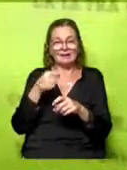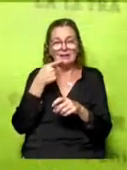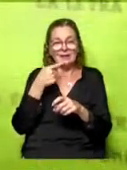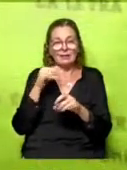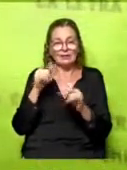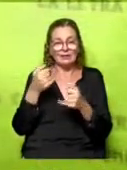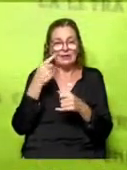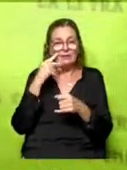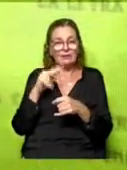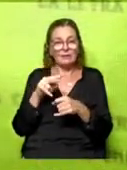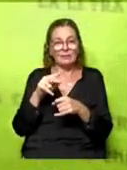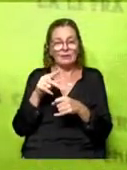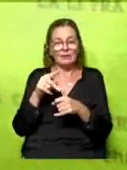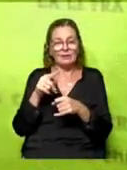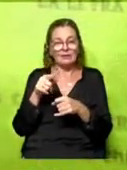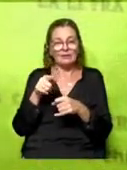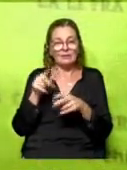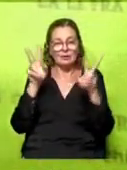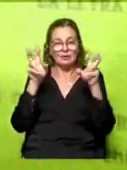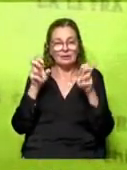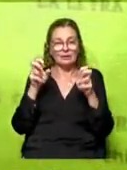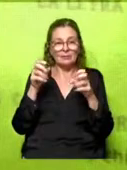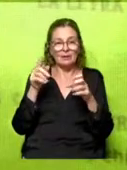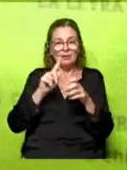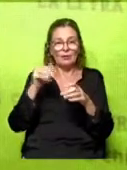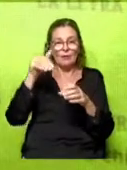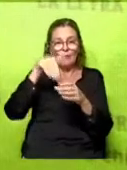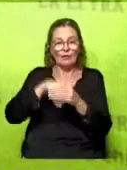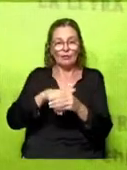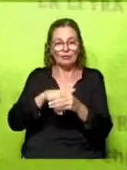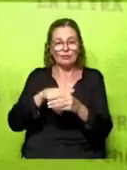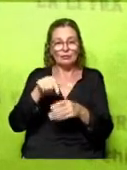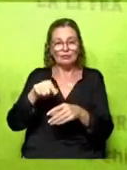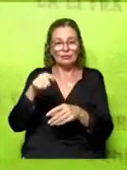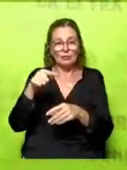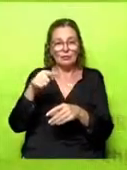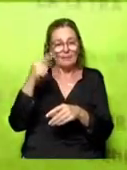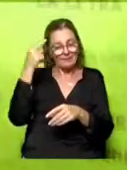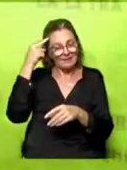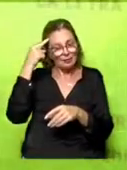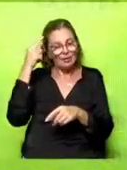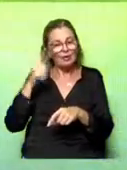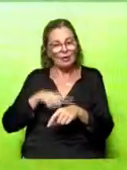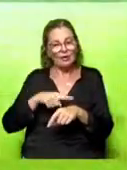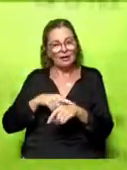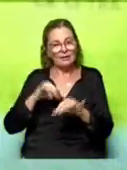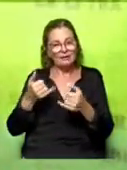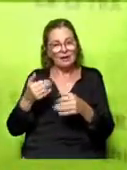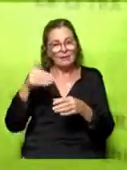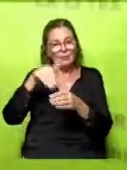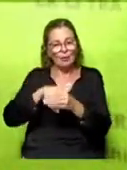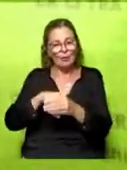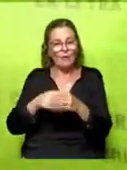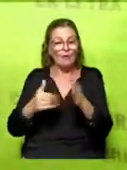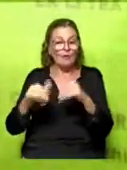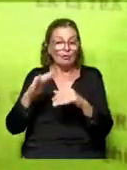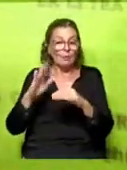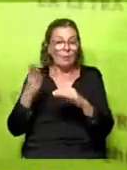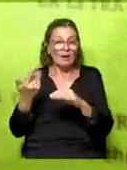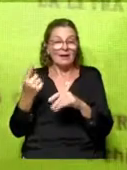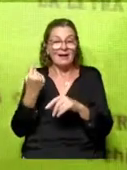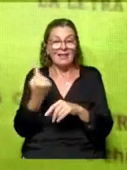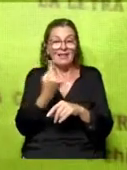ven cuando me dicen, Cristina, no sigas con este tema que no te suma votos. Bueno, yo creo que es hora de que, aunque no sume votos, cada